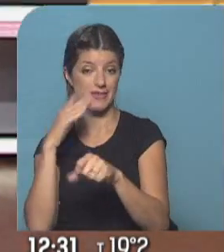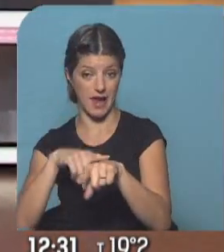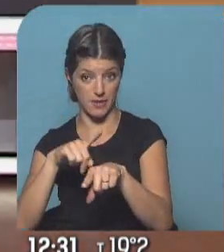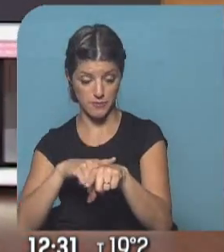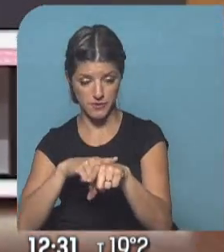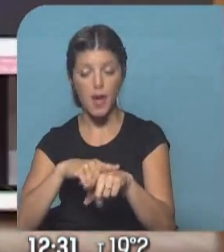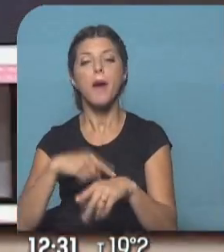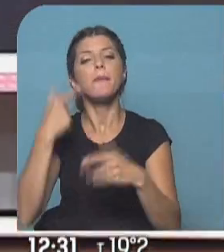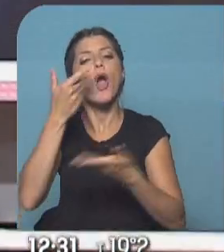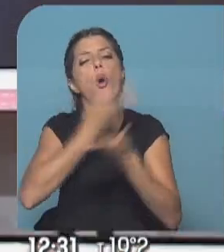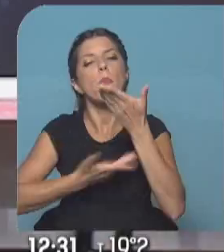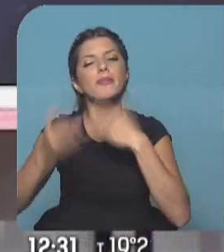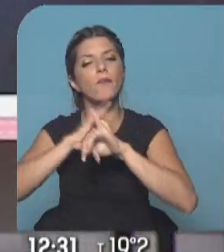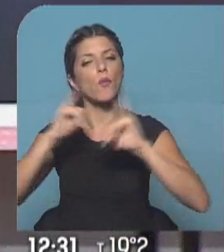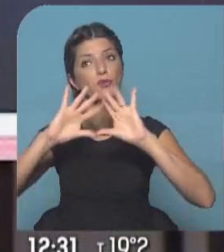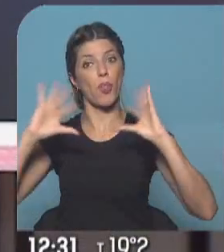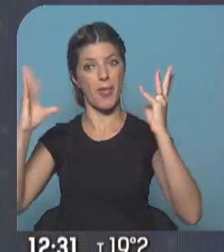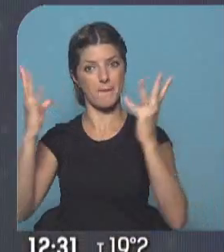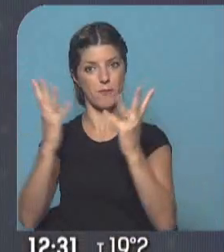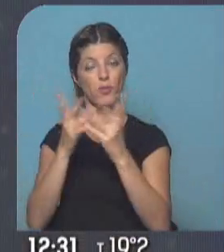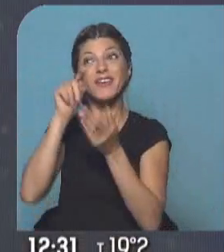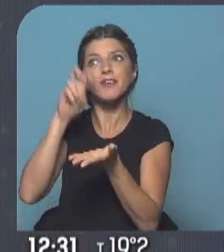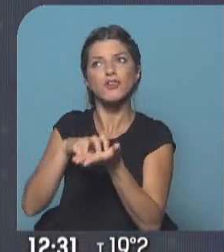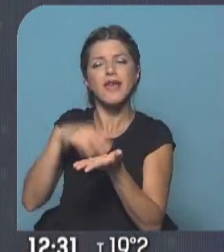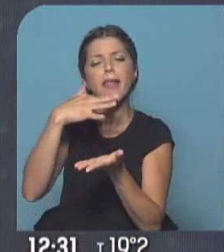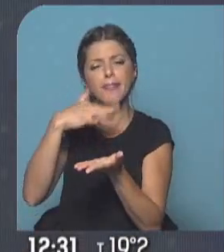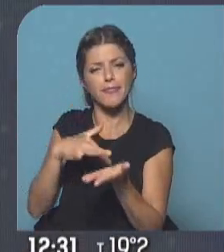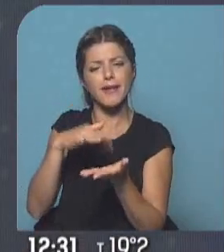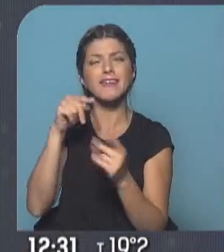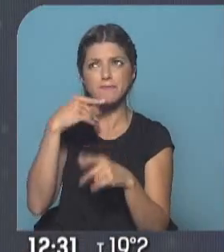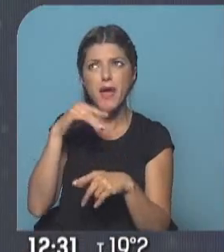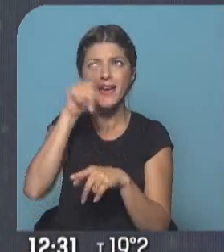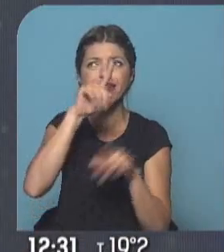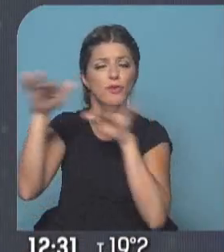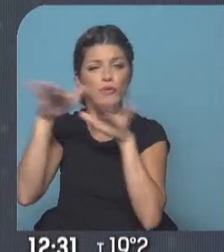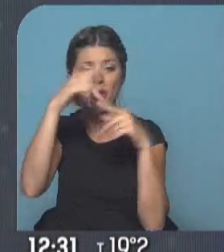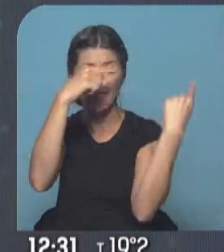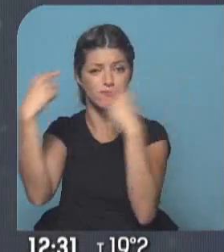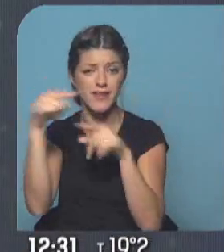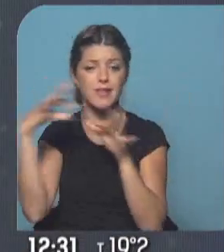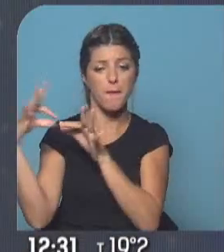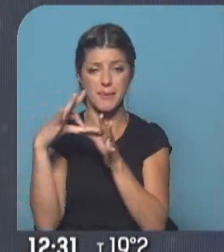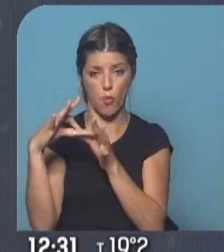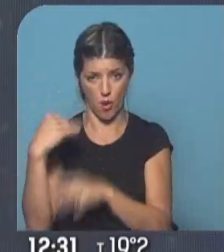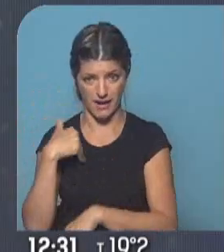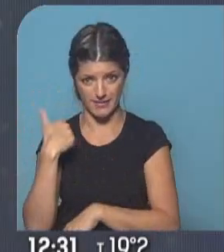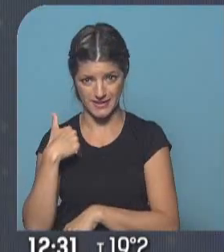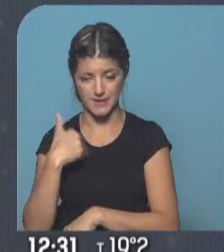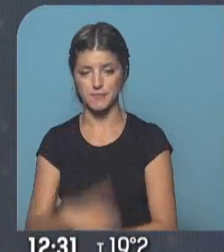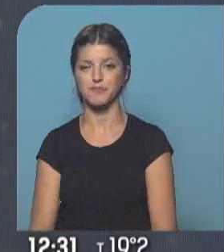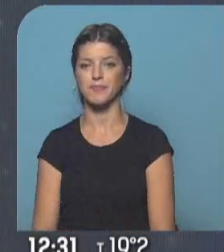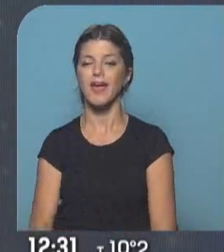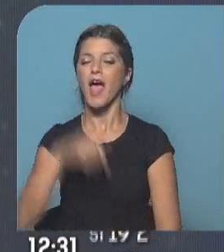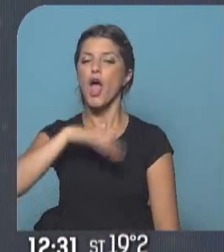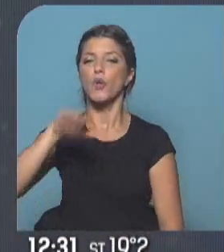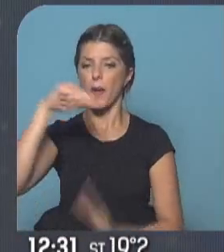del mundo para tratar de entender esas noticias y tratar de saber cuánto de todo lo que pasa fuera de nuestras fronteras tiene que ver con nosotros, desde